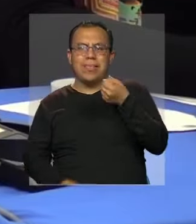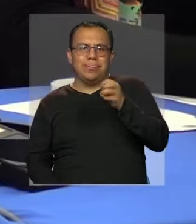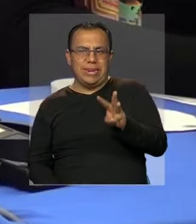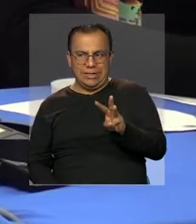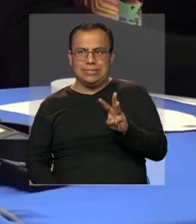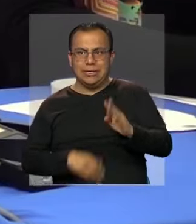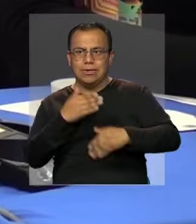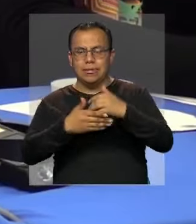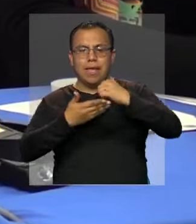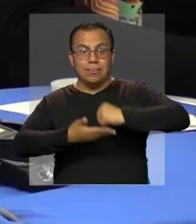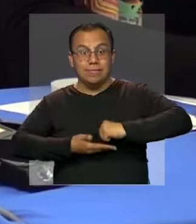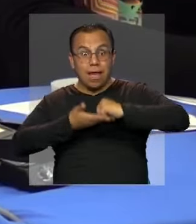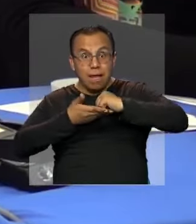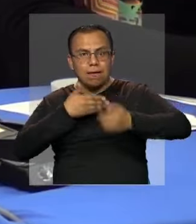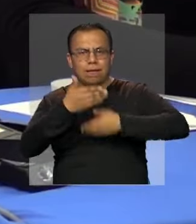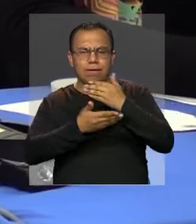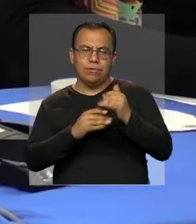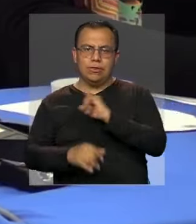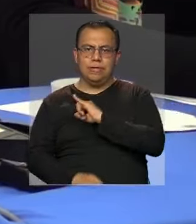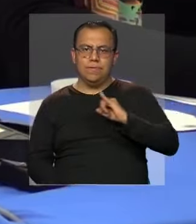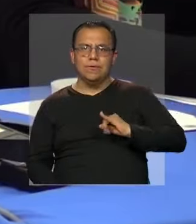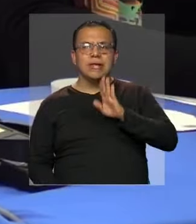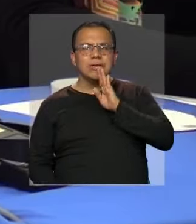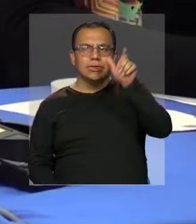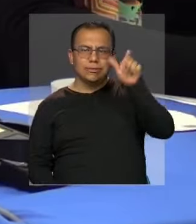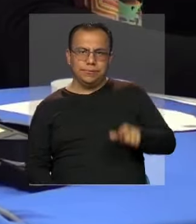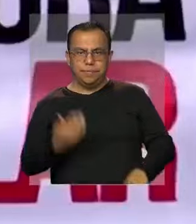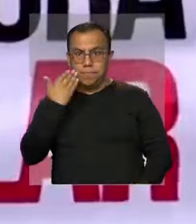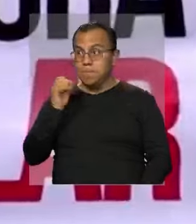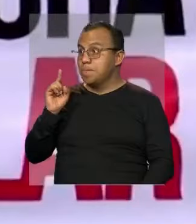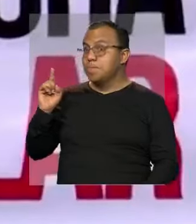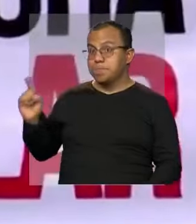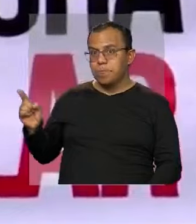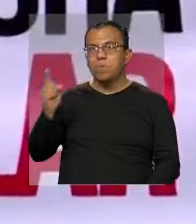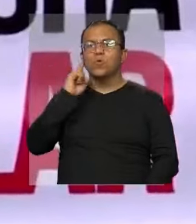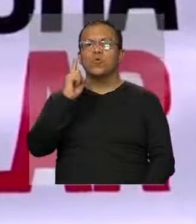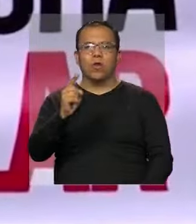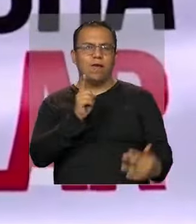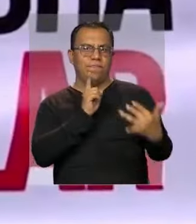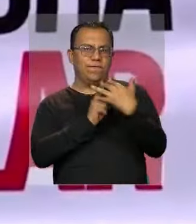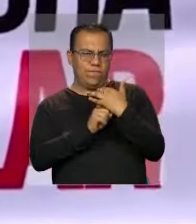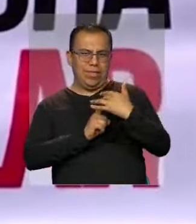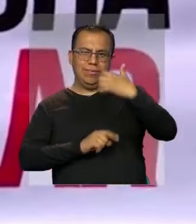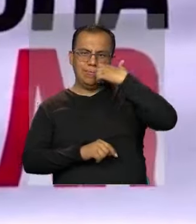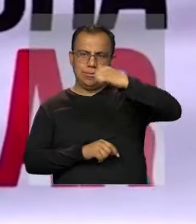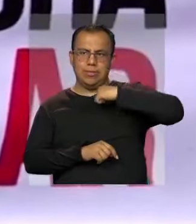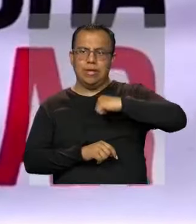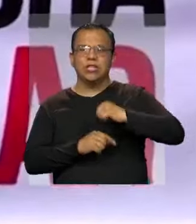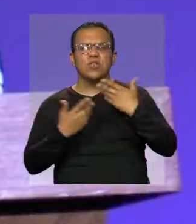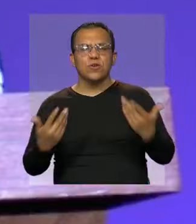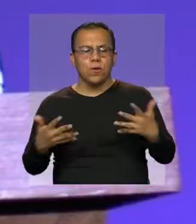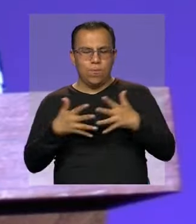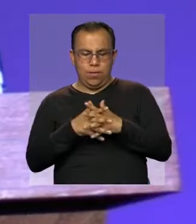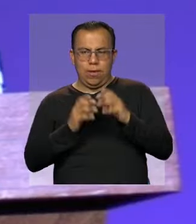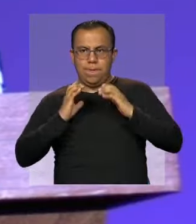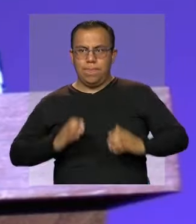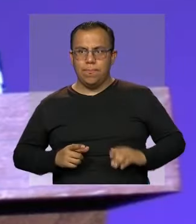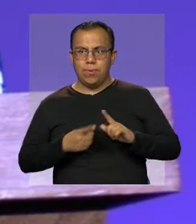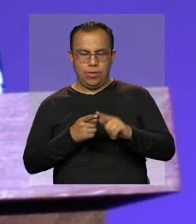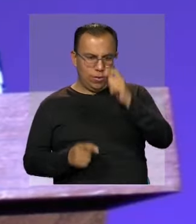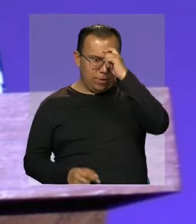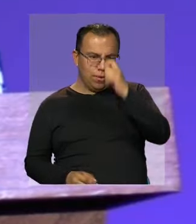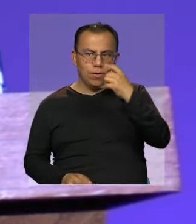de reparación colectivas e individuales a la periodista Ginette Bedoya por la vulneración a sus derechos a la integración personal,